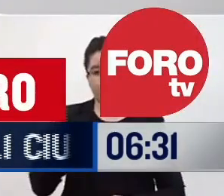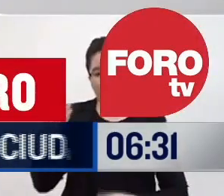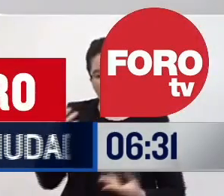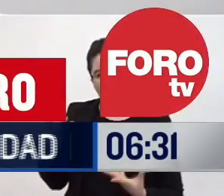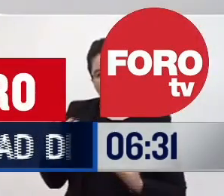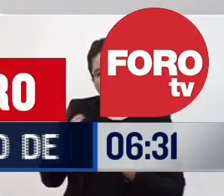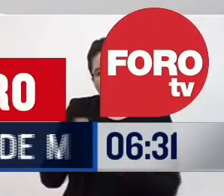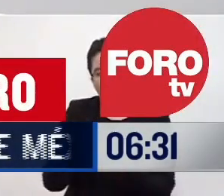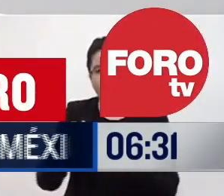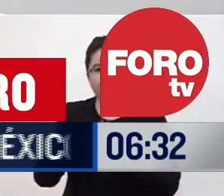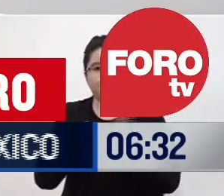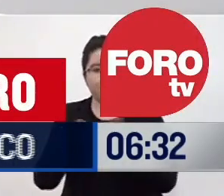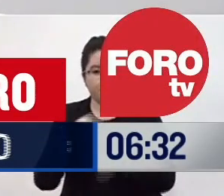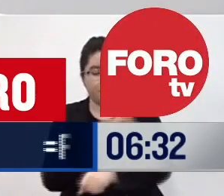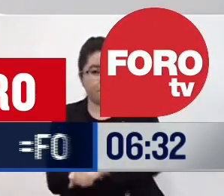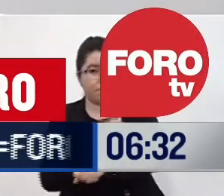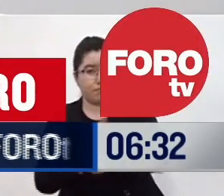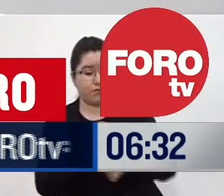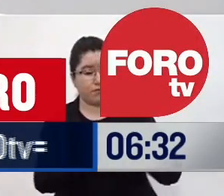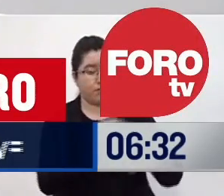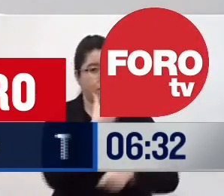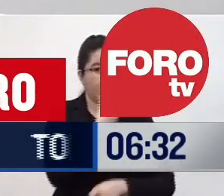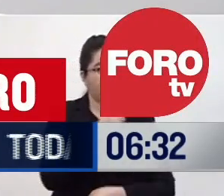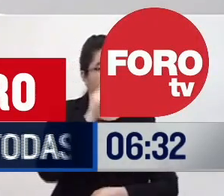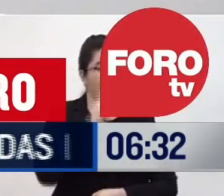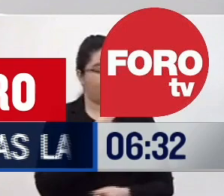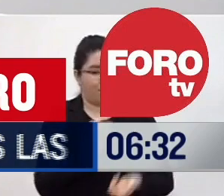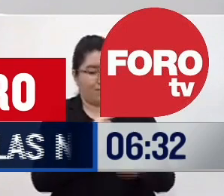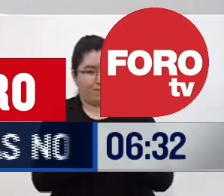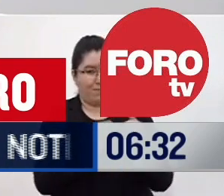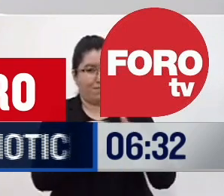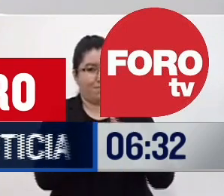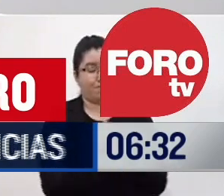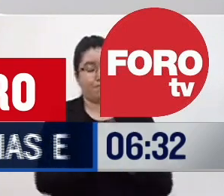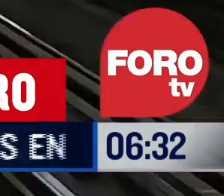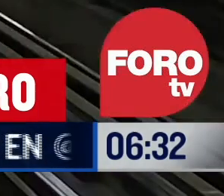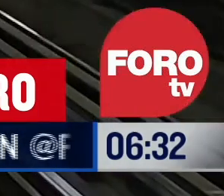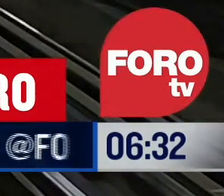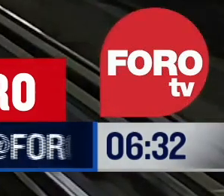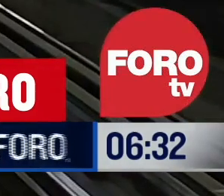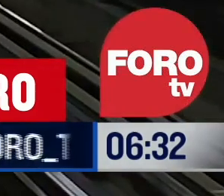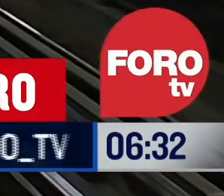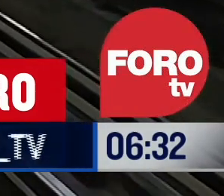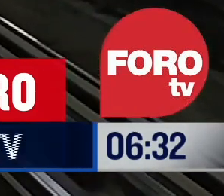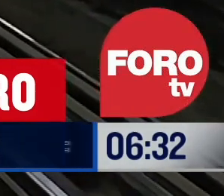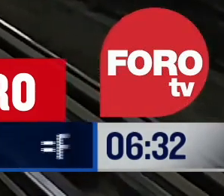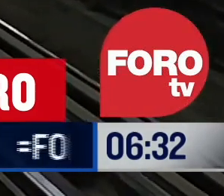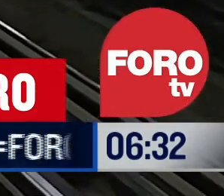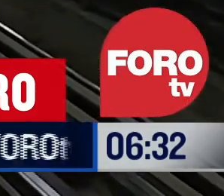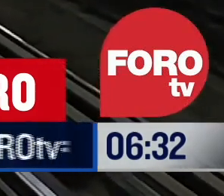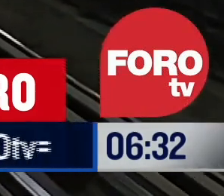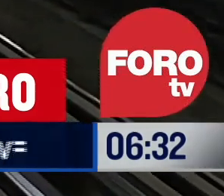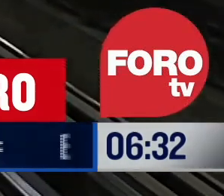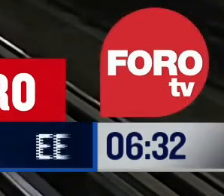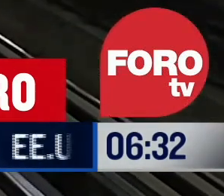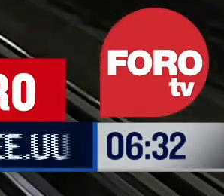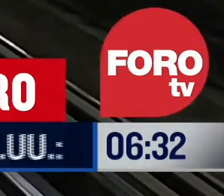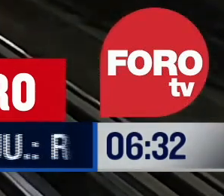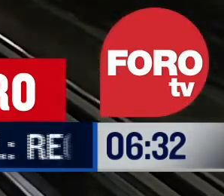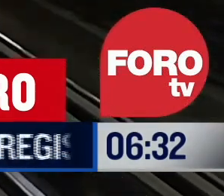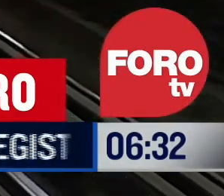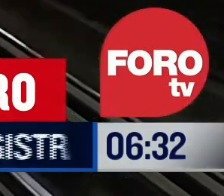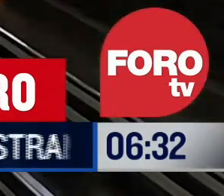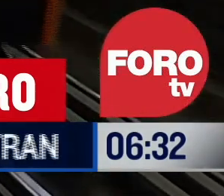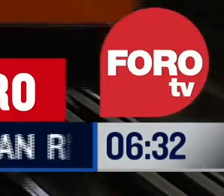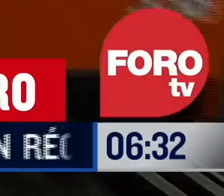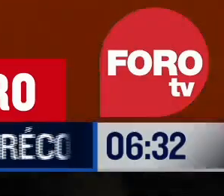Aquí en la Ciudad de México se informa que las líneas 1, 2 y 3 del metro permanecerán sin servicio por lo menos hasta la